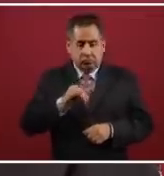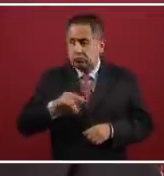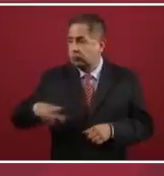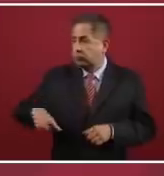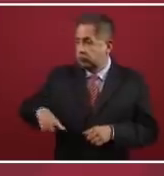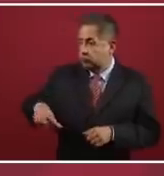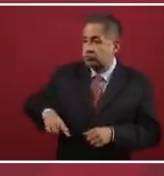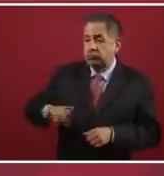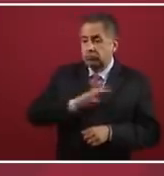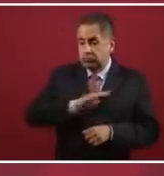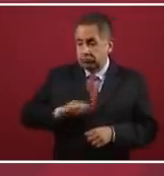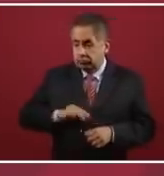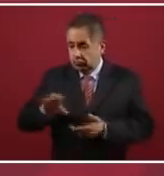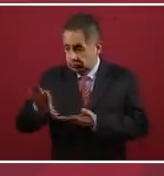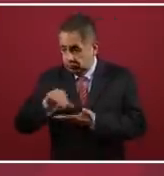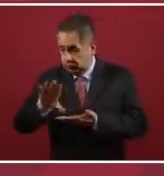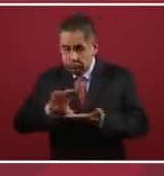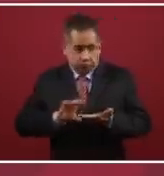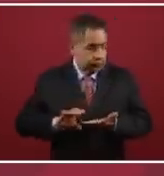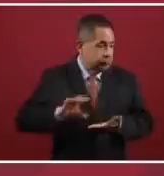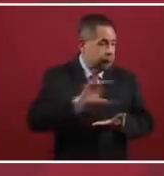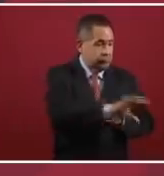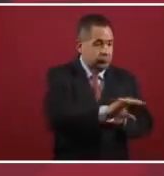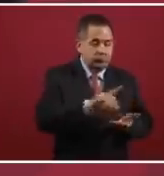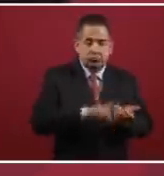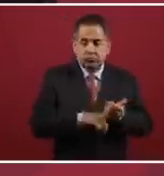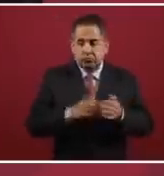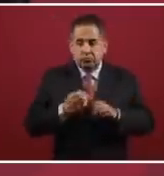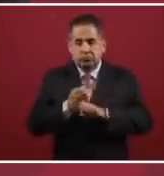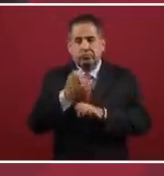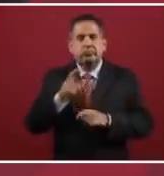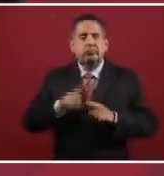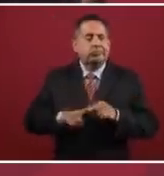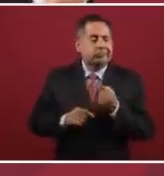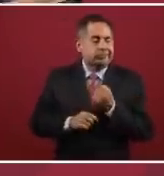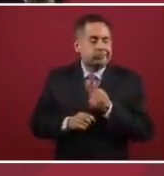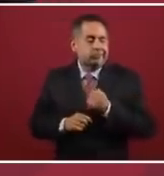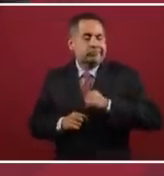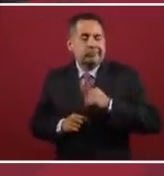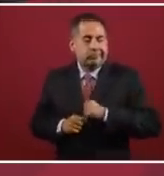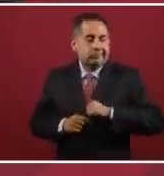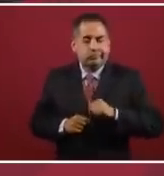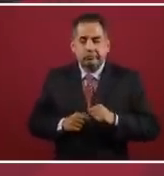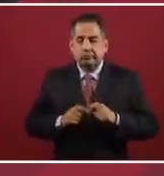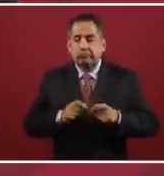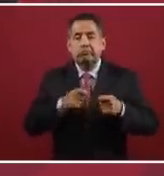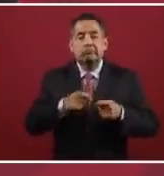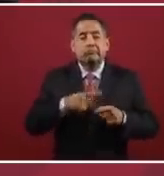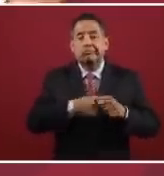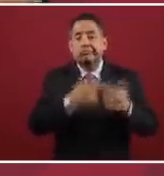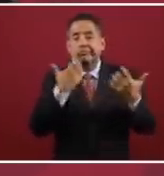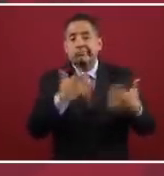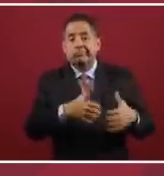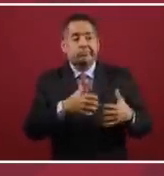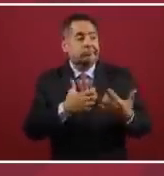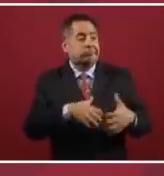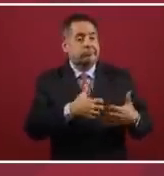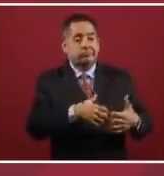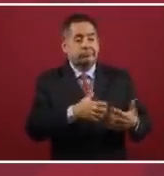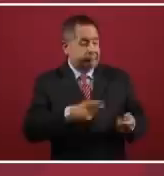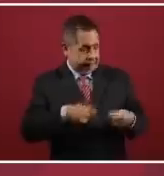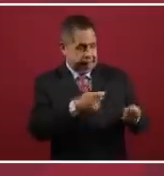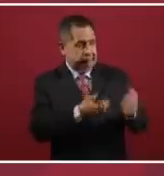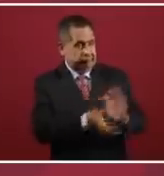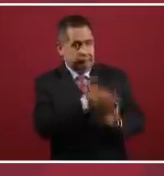estatales y municipales, y por influyentismo se entregaba a estas empresas la